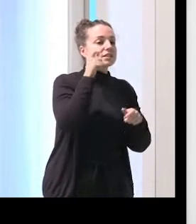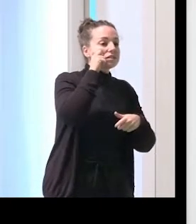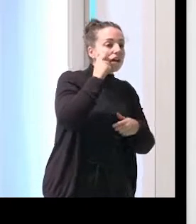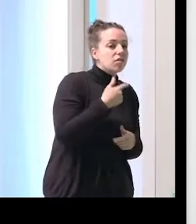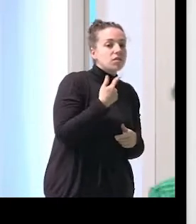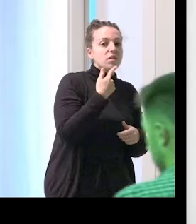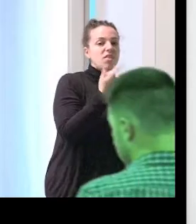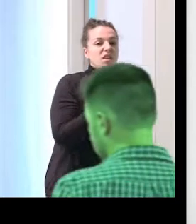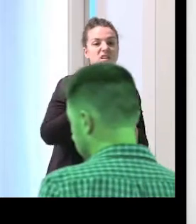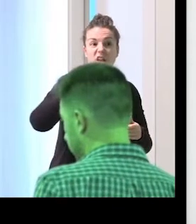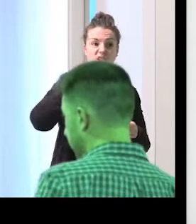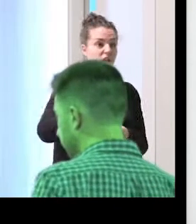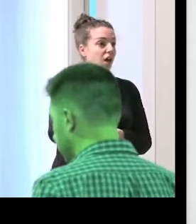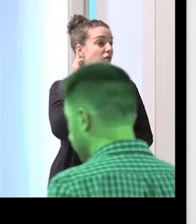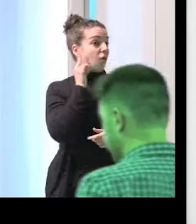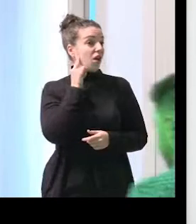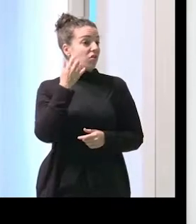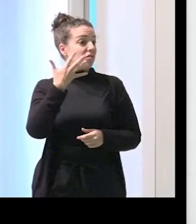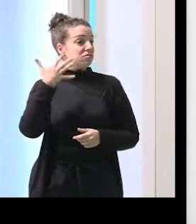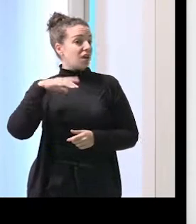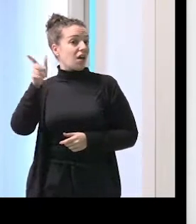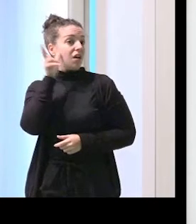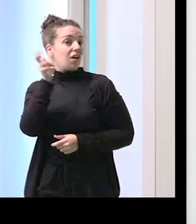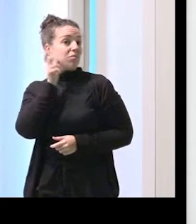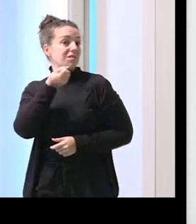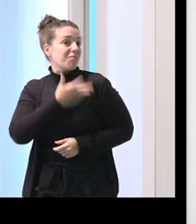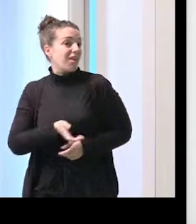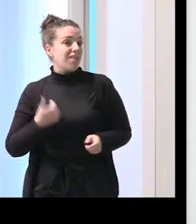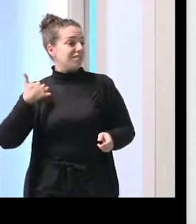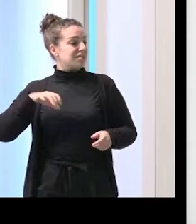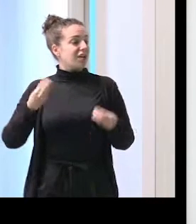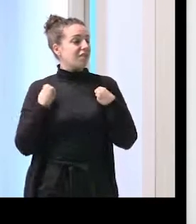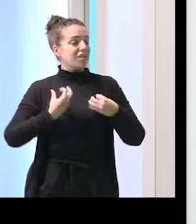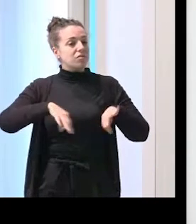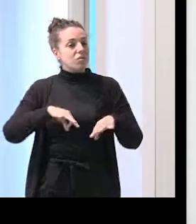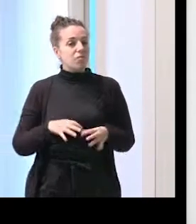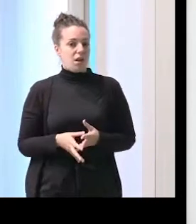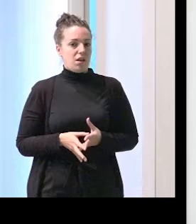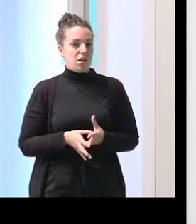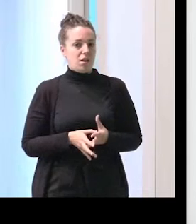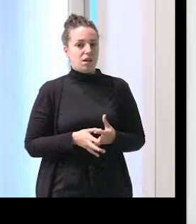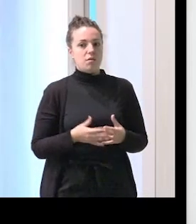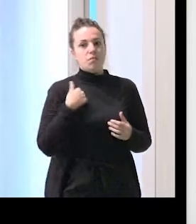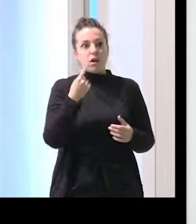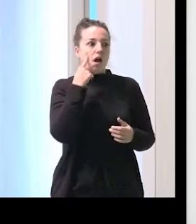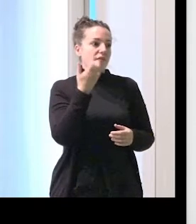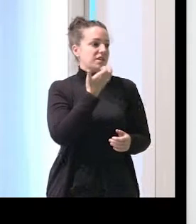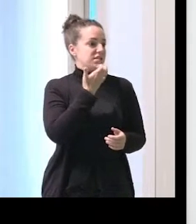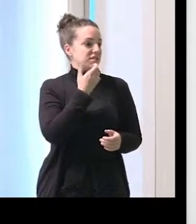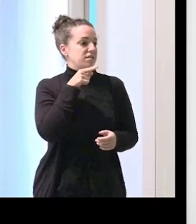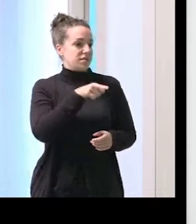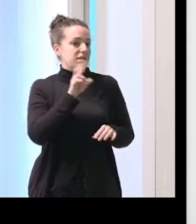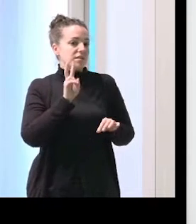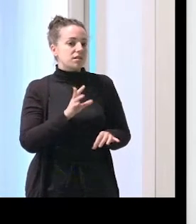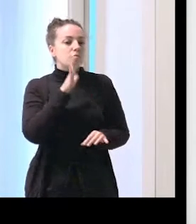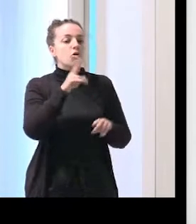ningún impacto? Ya oyen de un oído, oyen de un oído y hacen una vida normal. Bueno, vamos a ver si eso es así. Hay